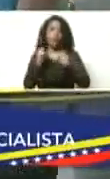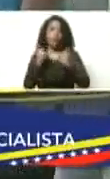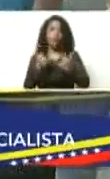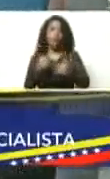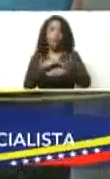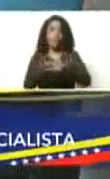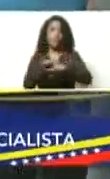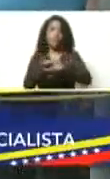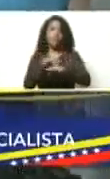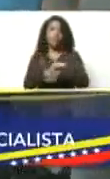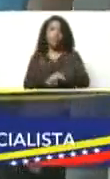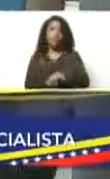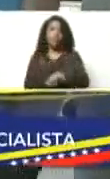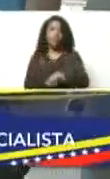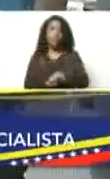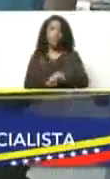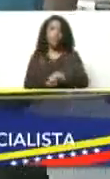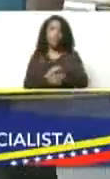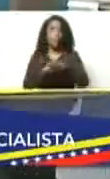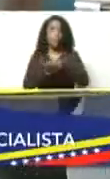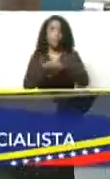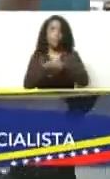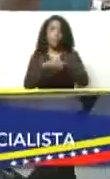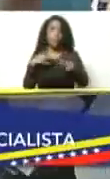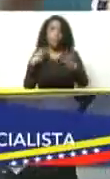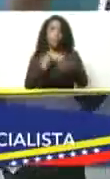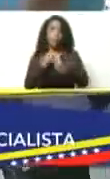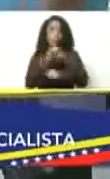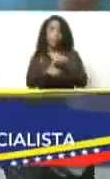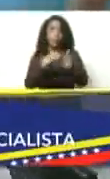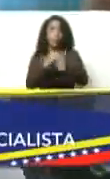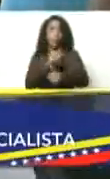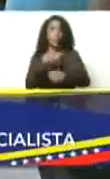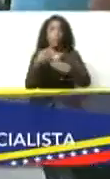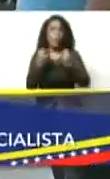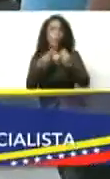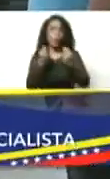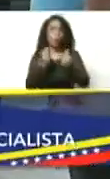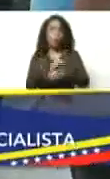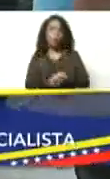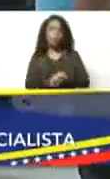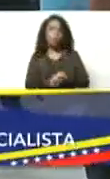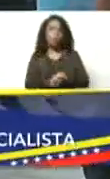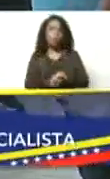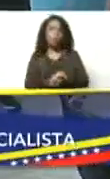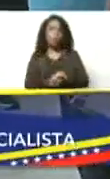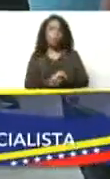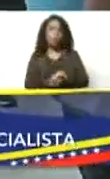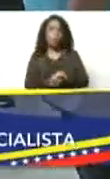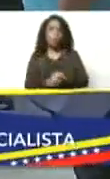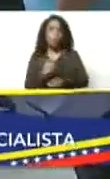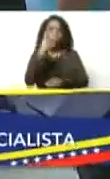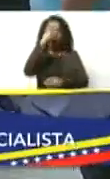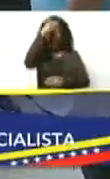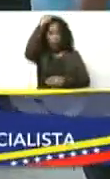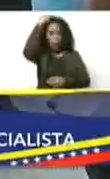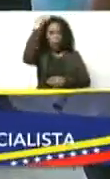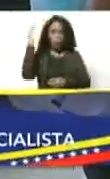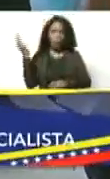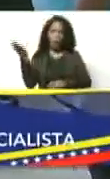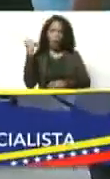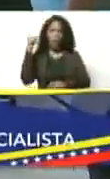ministro, el ministro compañero vicepresidente de Economía, Tarek Al-Aissami, que se venga